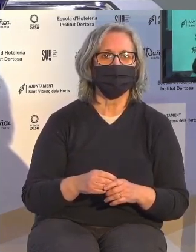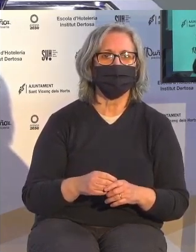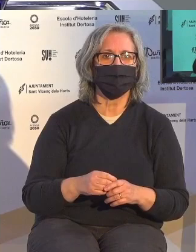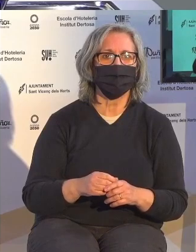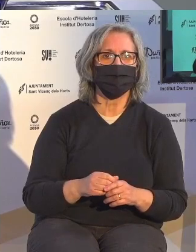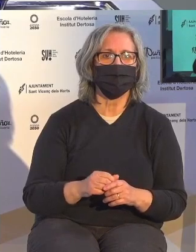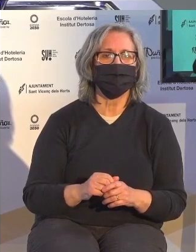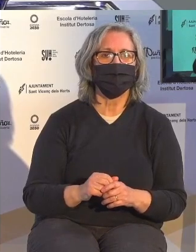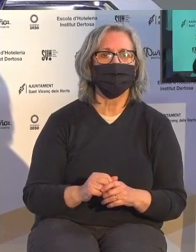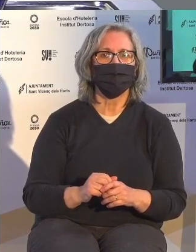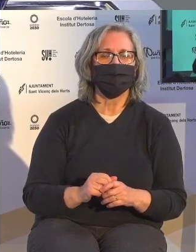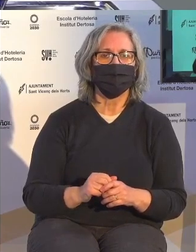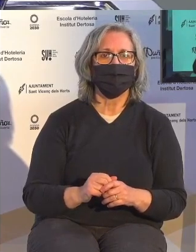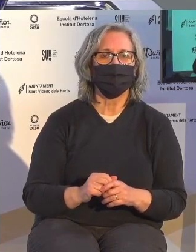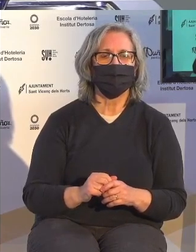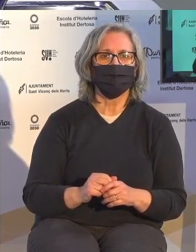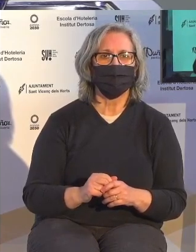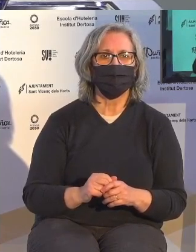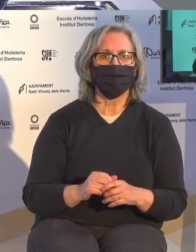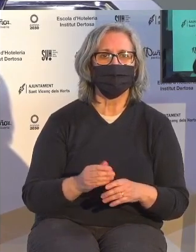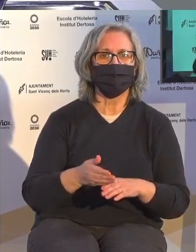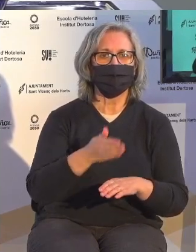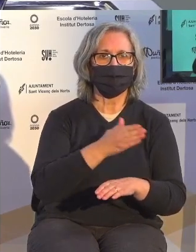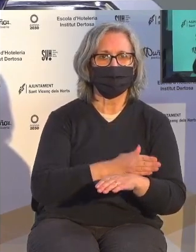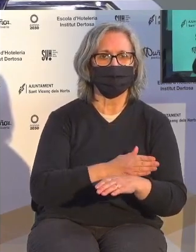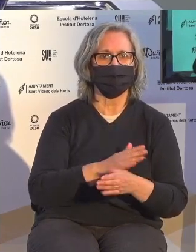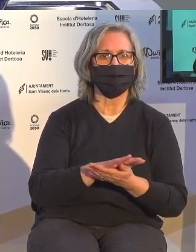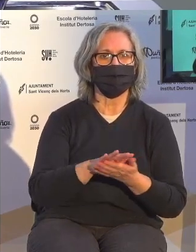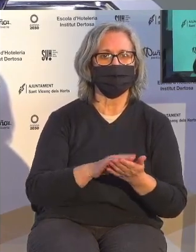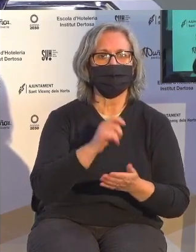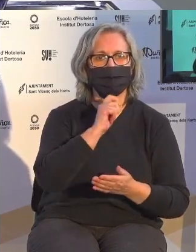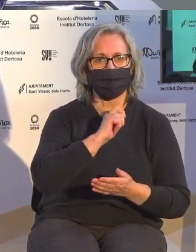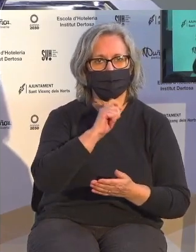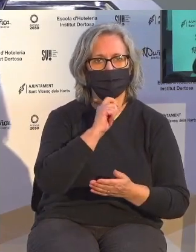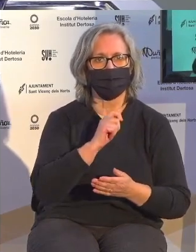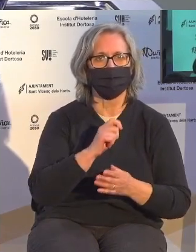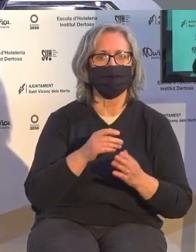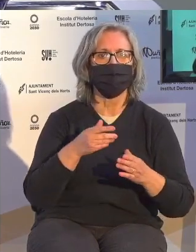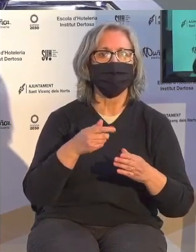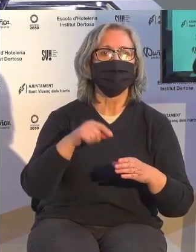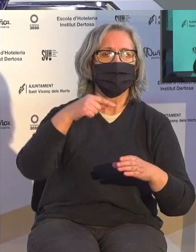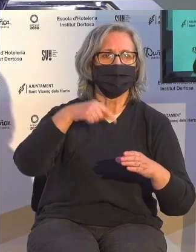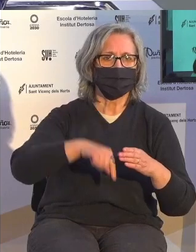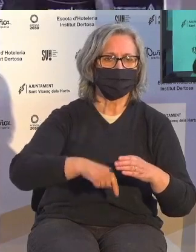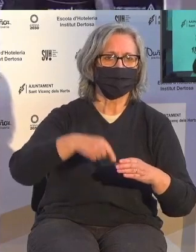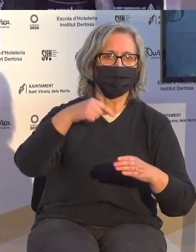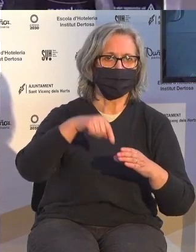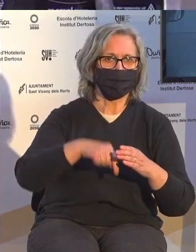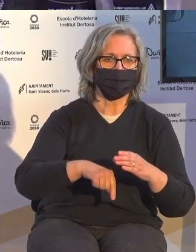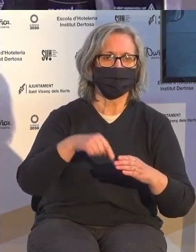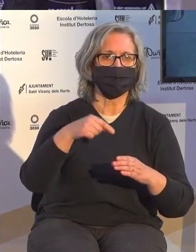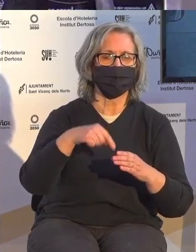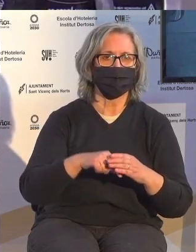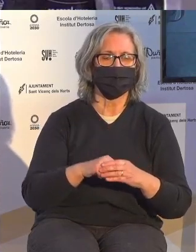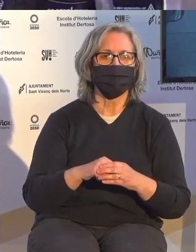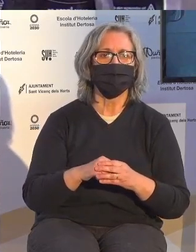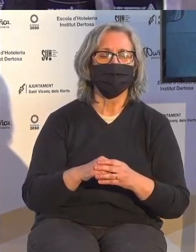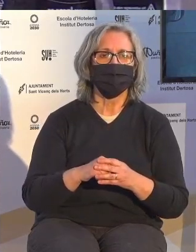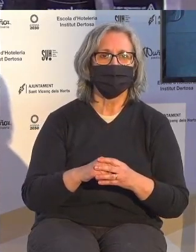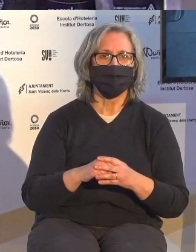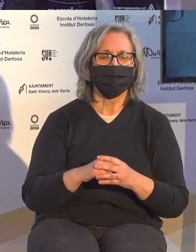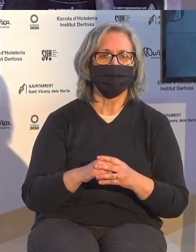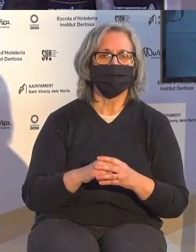ahora voy a demostrar lo que pasó con eso la cámara de arriba por favor sí